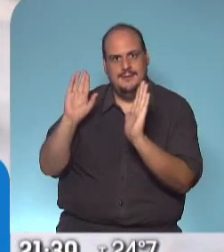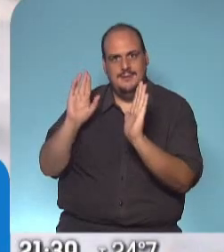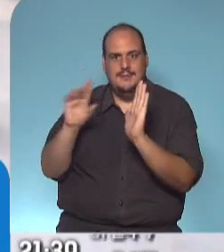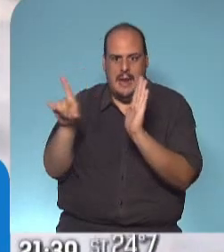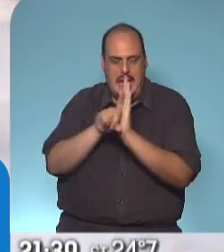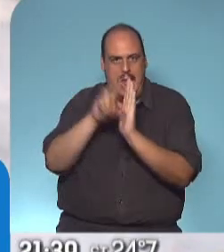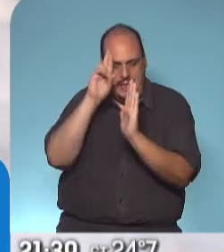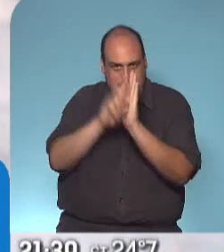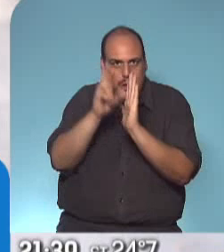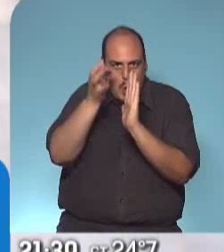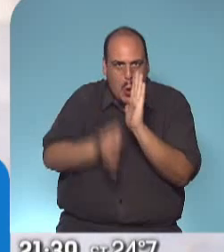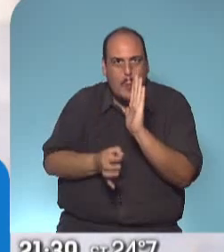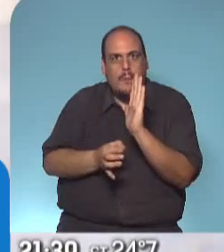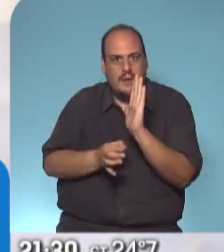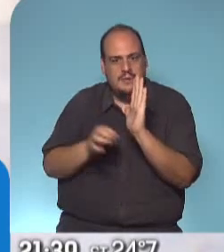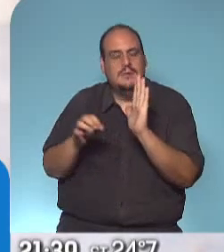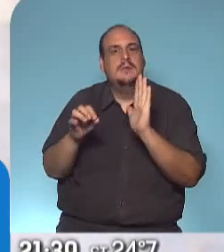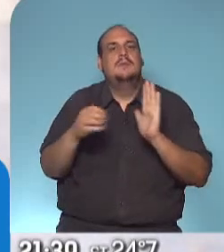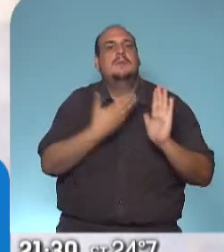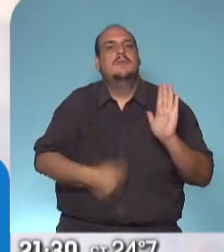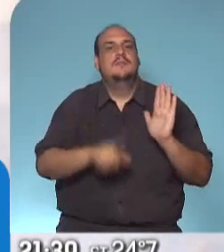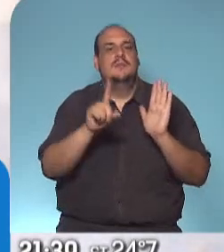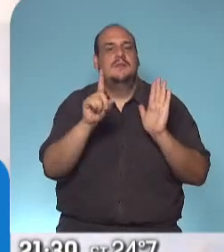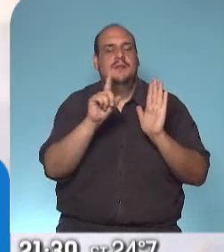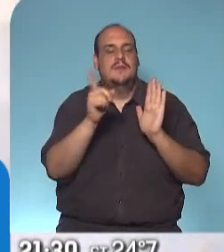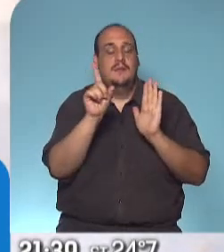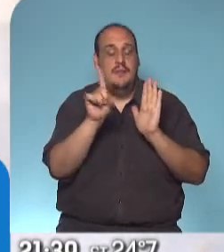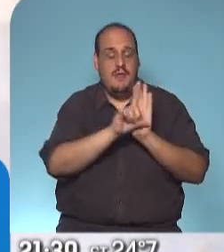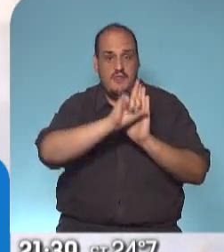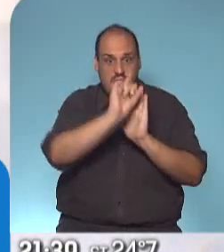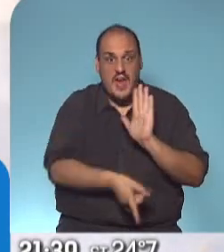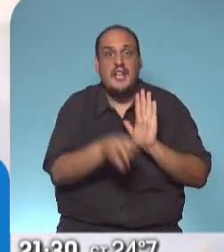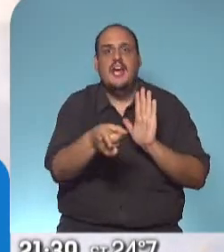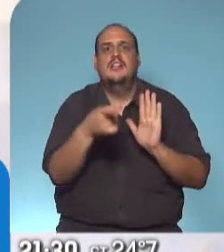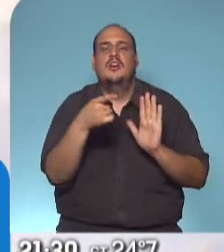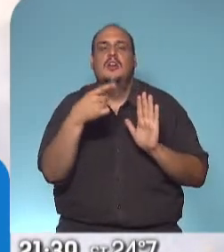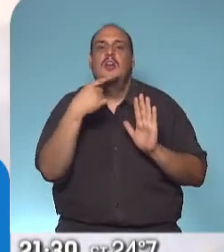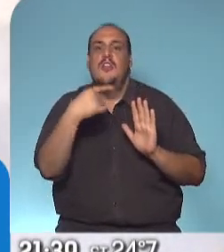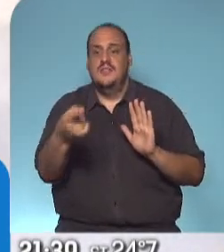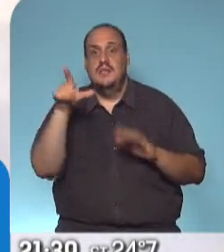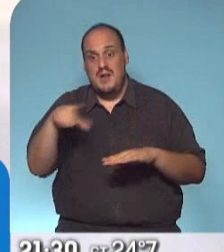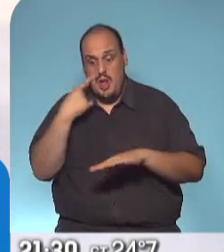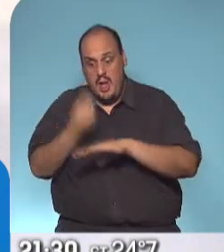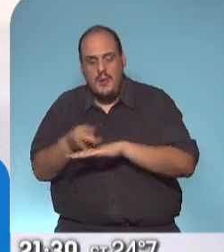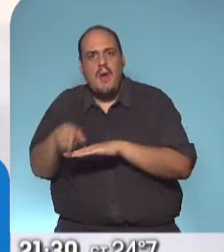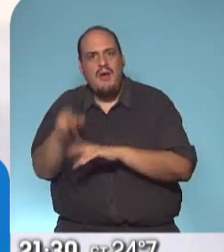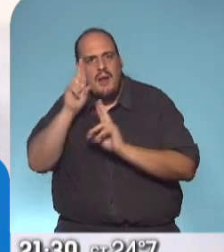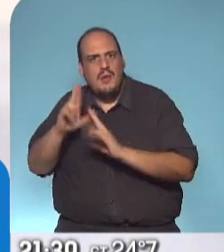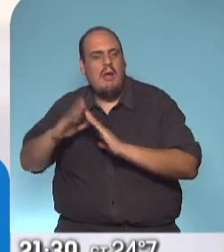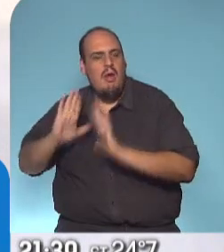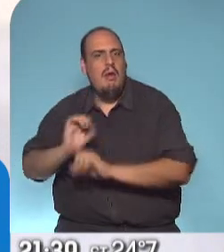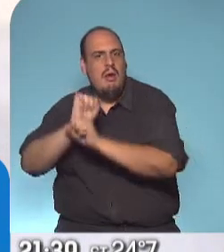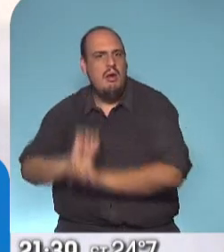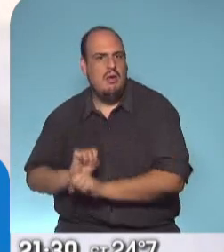con la ley. El decreto lo que dice es que hay que respetar a cada uno en el lugar donde está habitando y que se tiene que quedar ahí, así